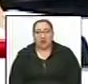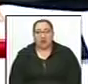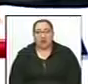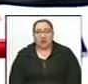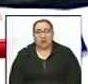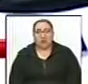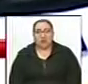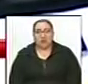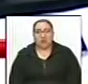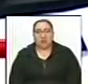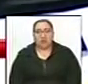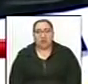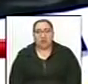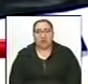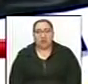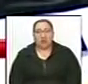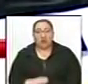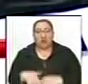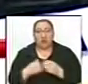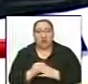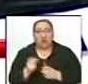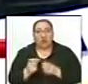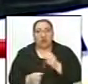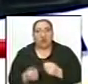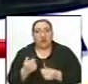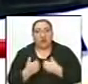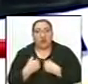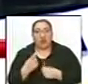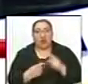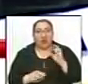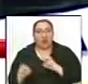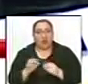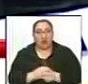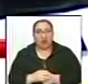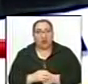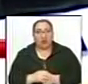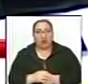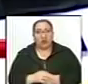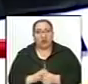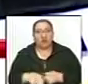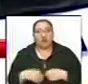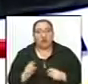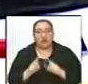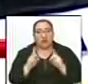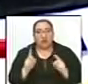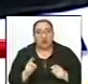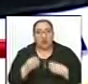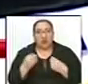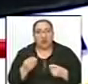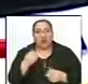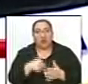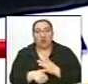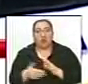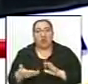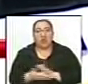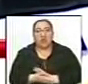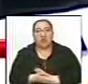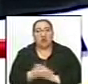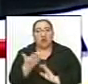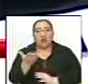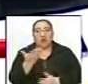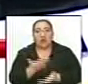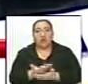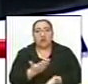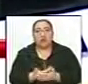conclusiones, yo creo que acá todos los congresistas que quieran, que tengan alguna duda, pueden preguntar por qué se archivó, pedir algún